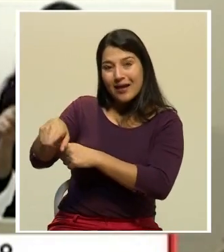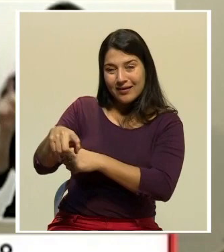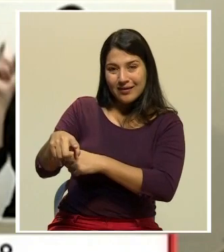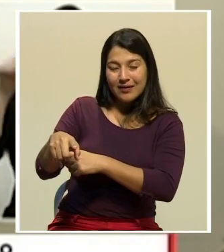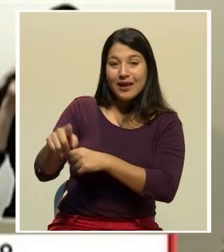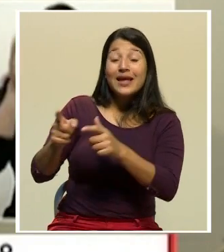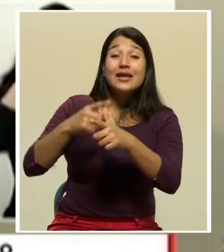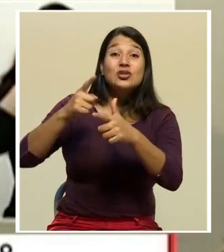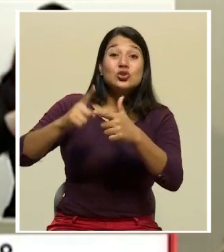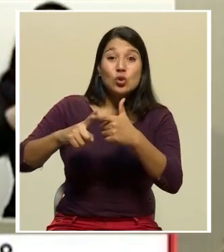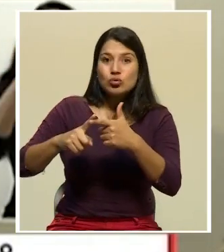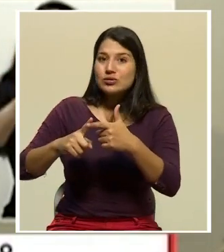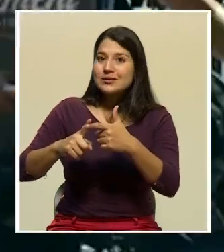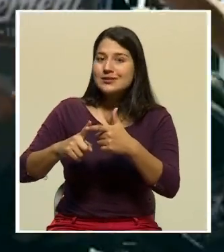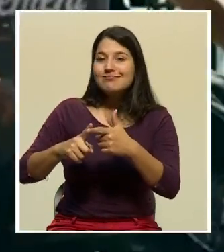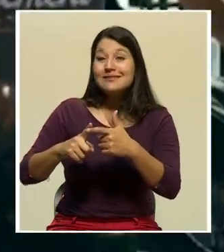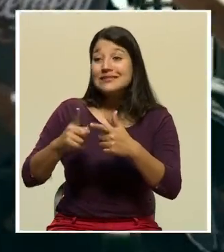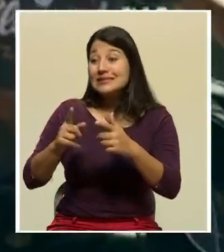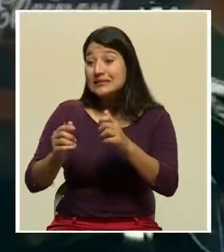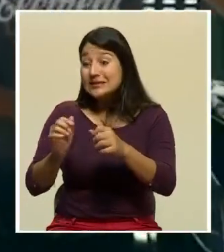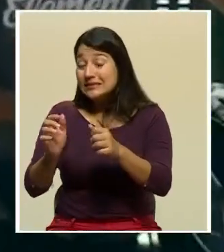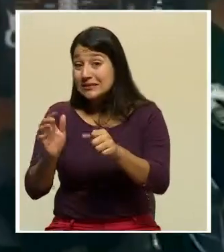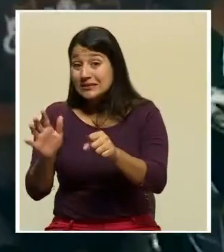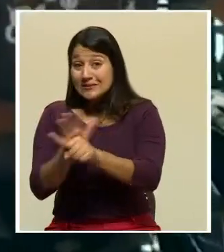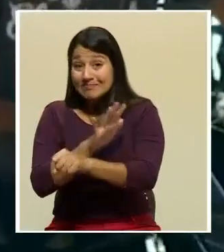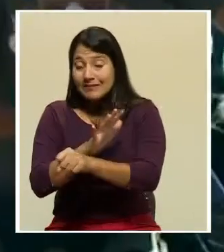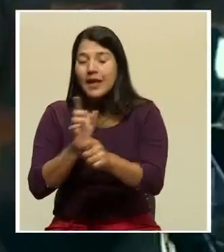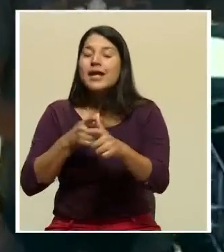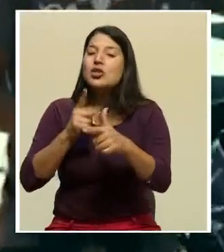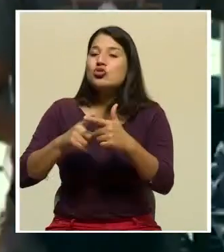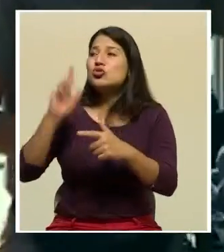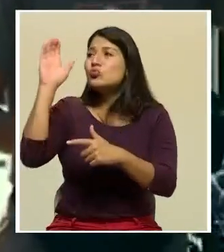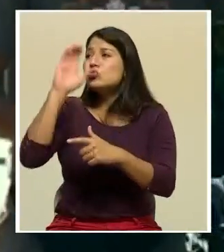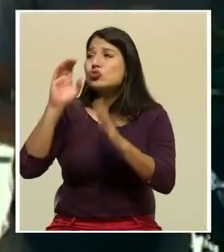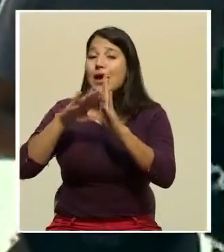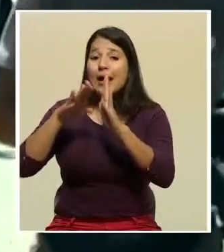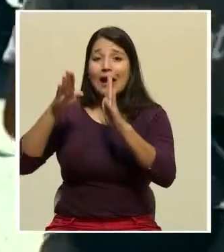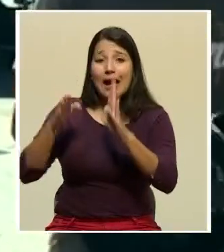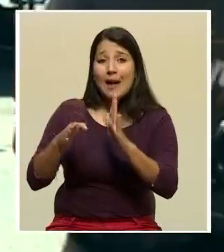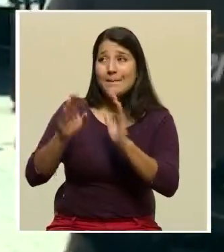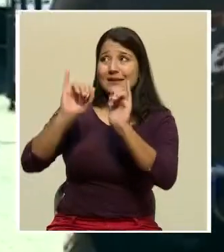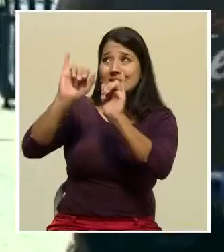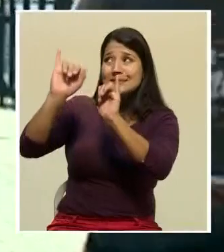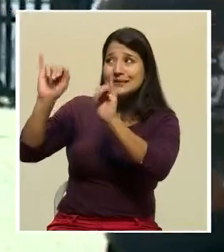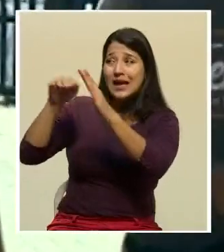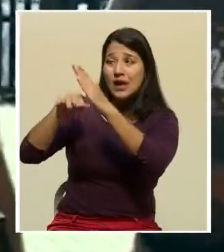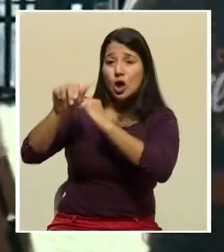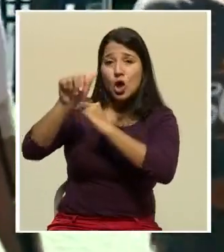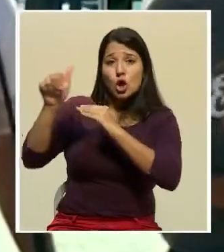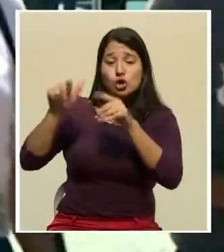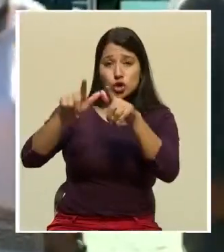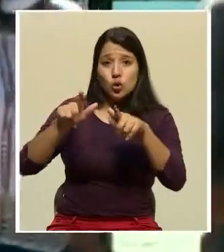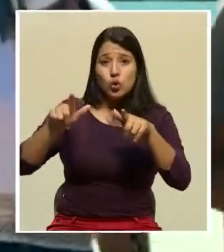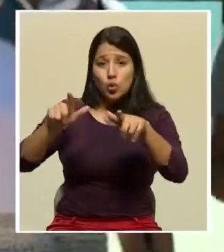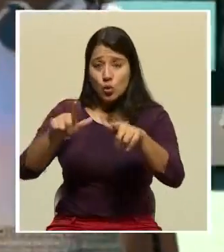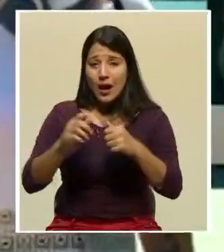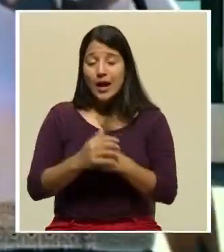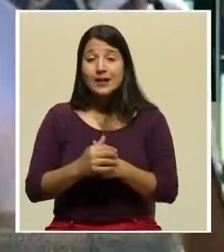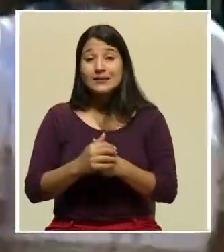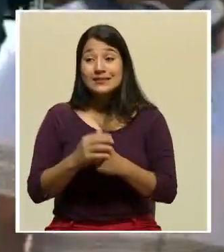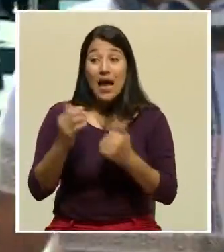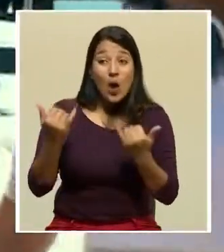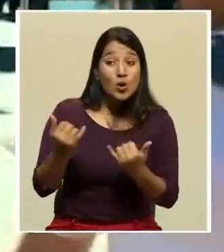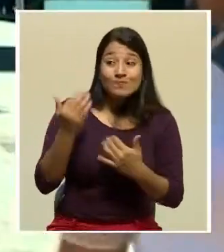camas de otras áreas. Ante el incremento de casos y la imposibilidad de determinar el nexo de contagio de muchos de